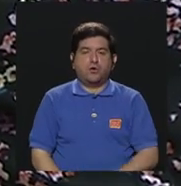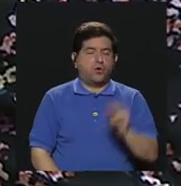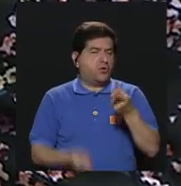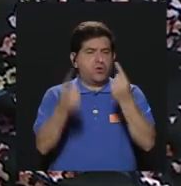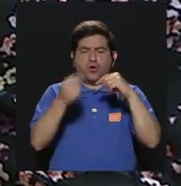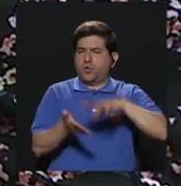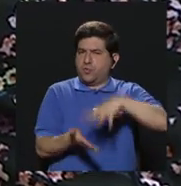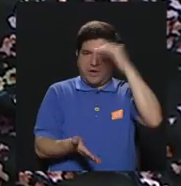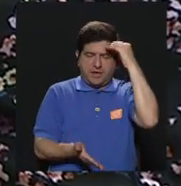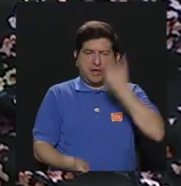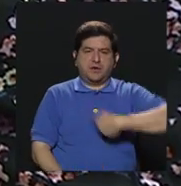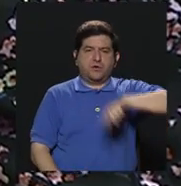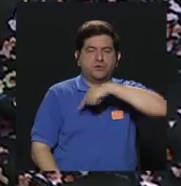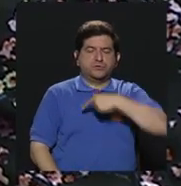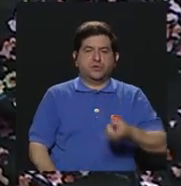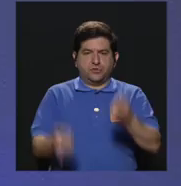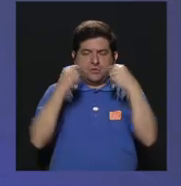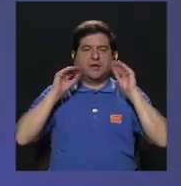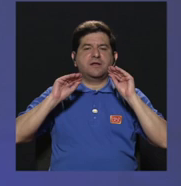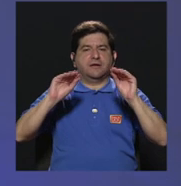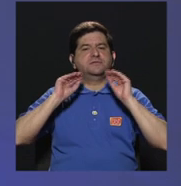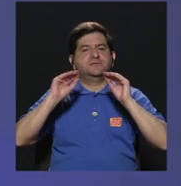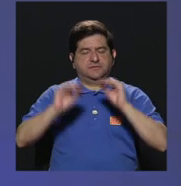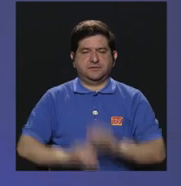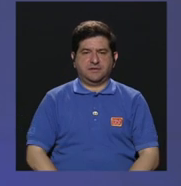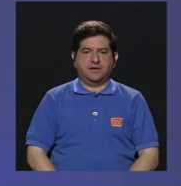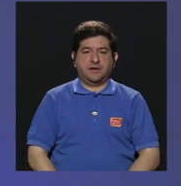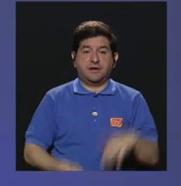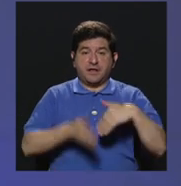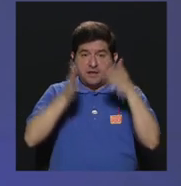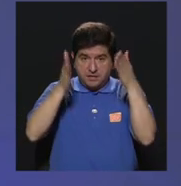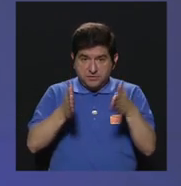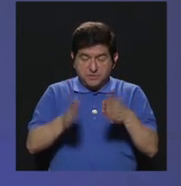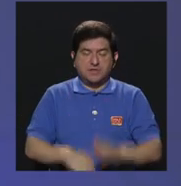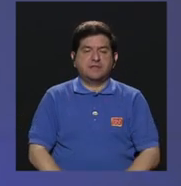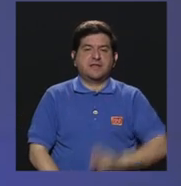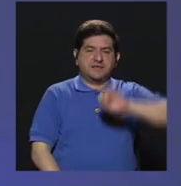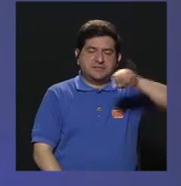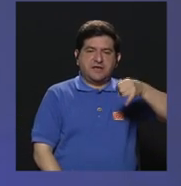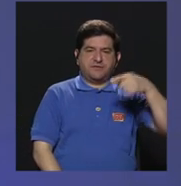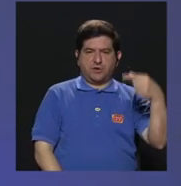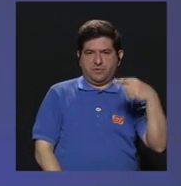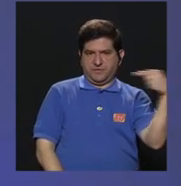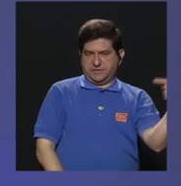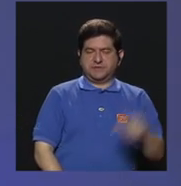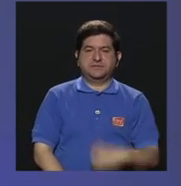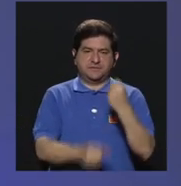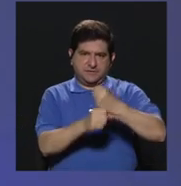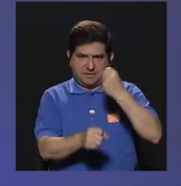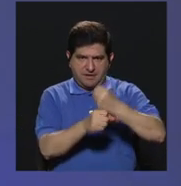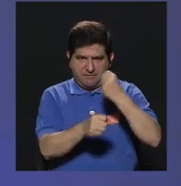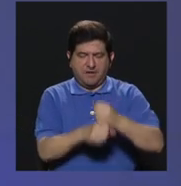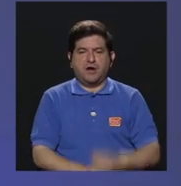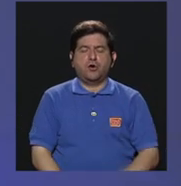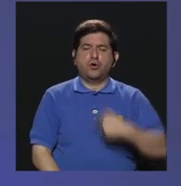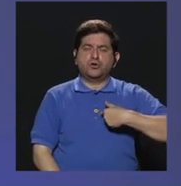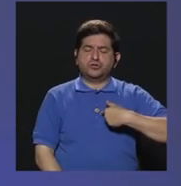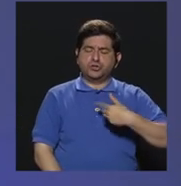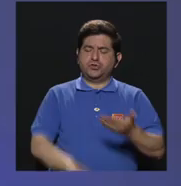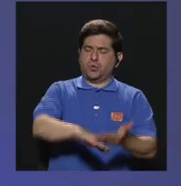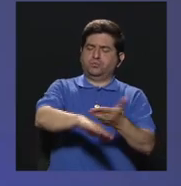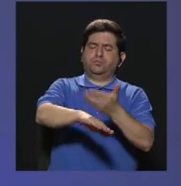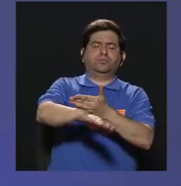a aprender, venimos a enseñar. Y al estudiante Jeffrey Gómez Gómez con su obra Si yo